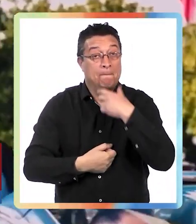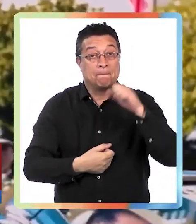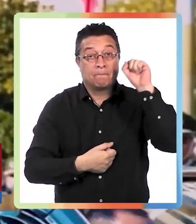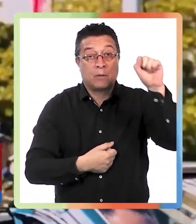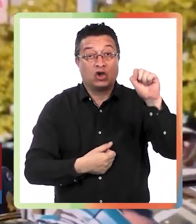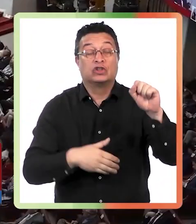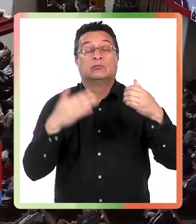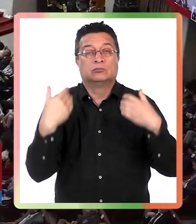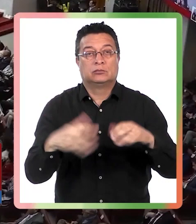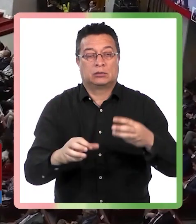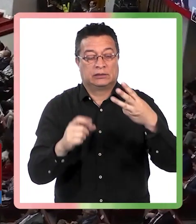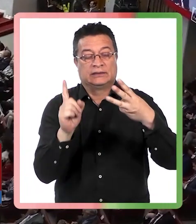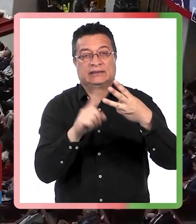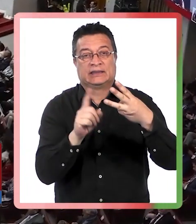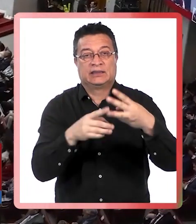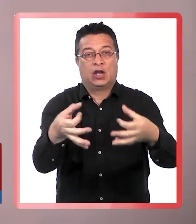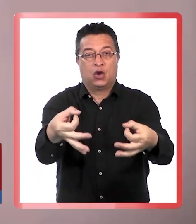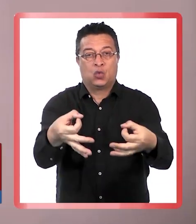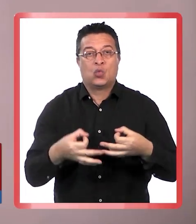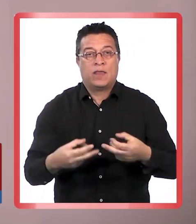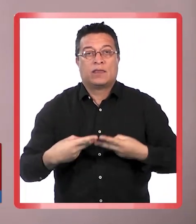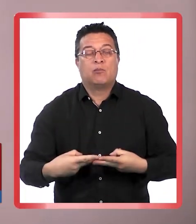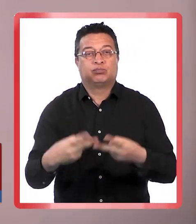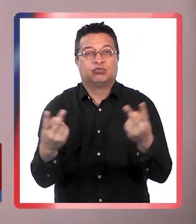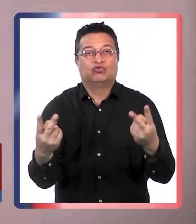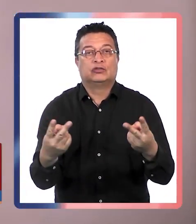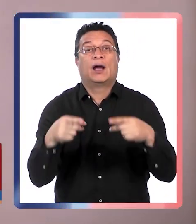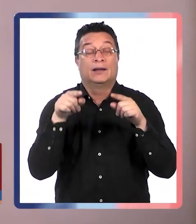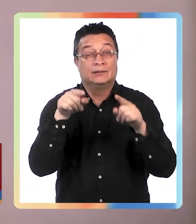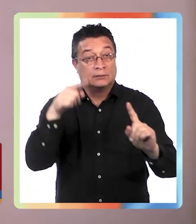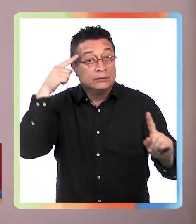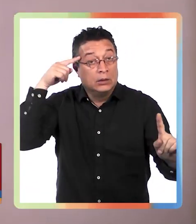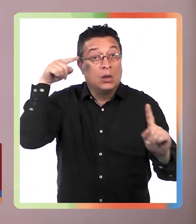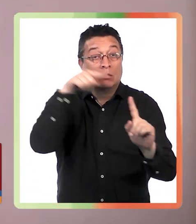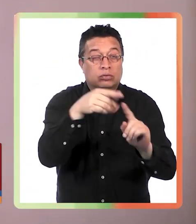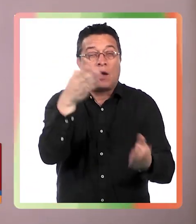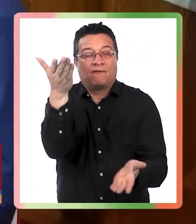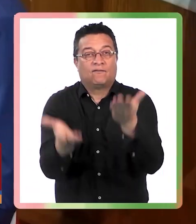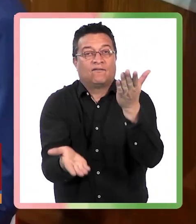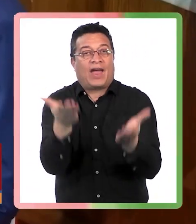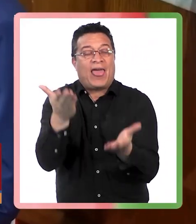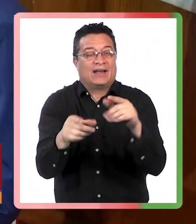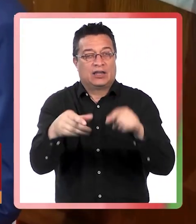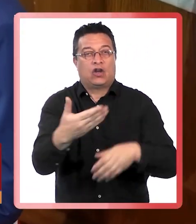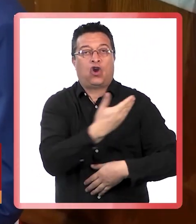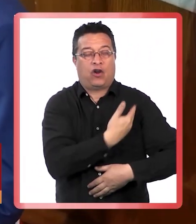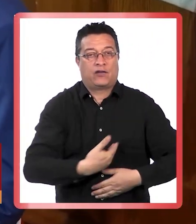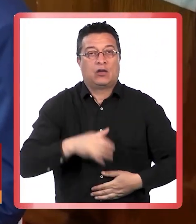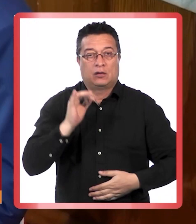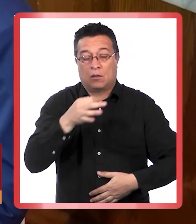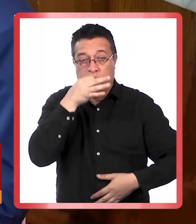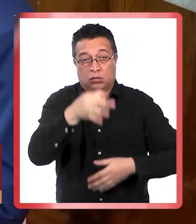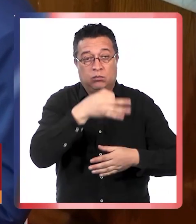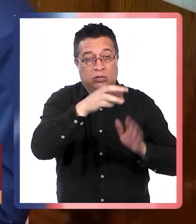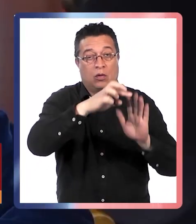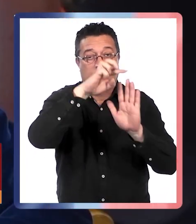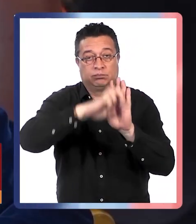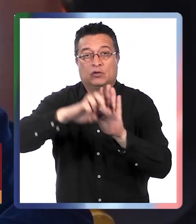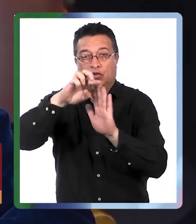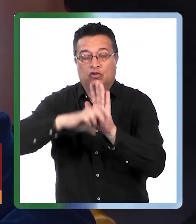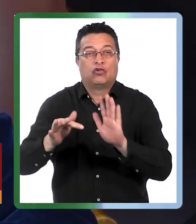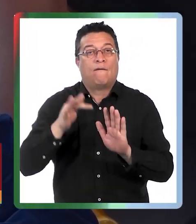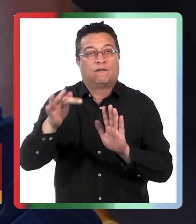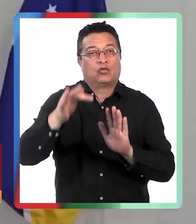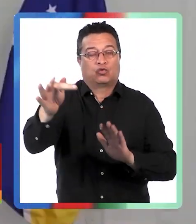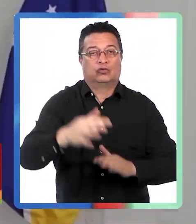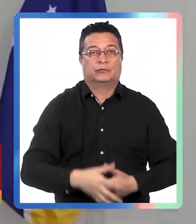Gabriel Boric, realizó su tercera cuenta pública, instancia en la que hizo un balance de su gobierno y anunció diversos